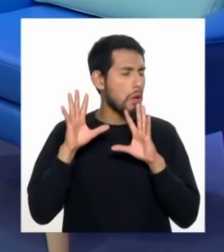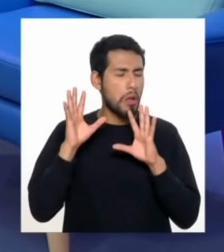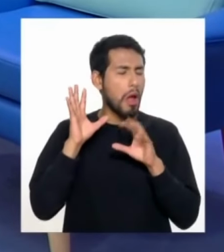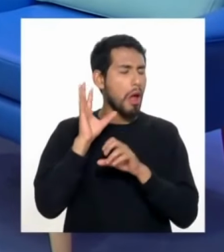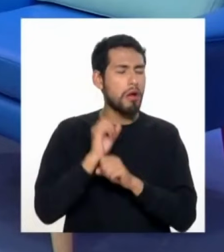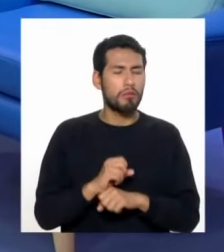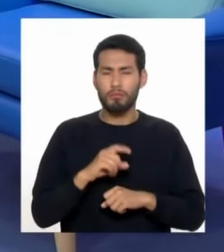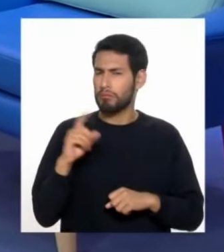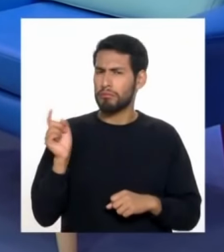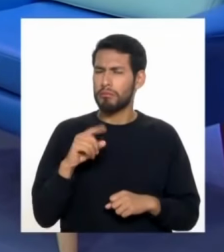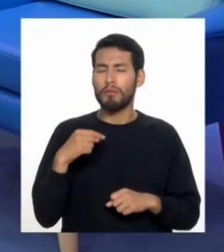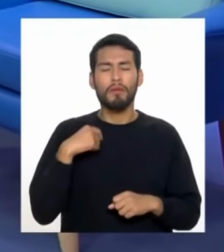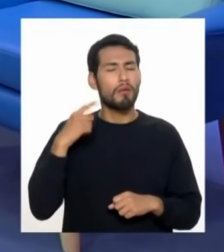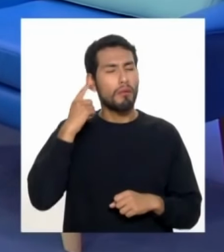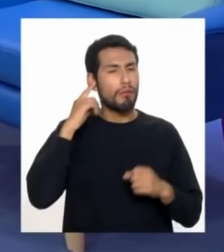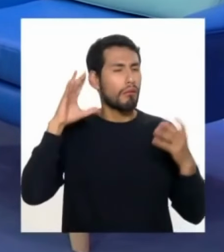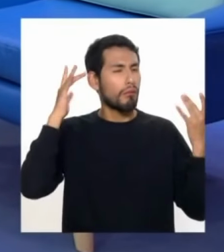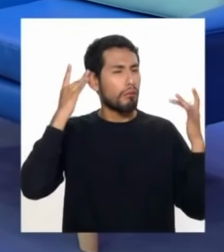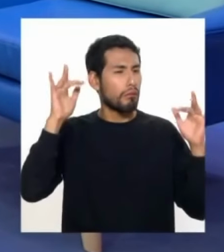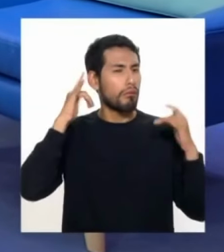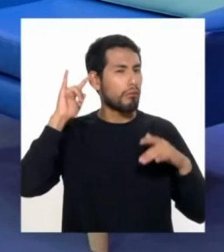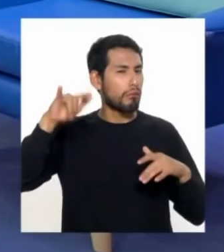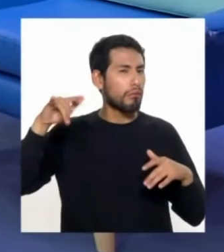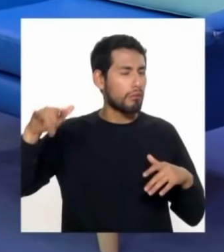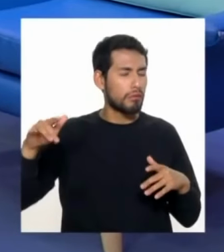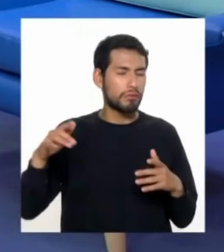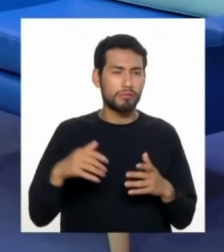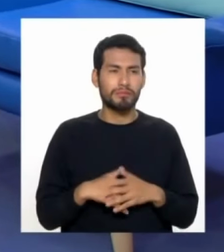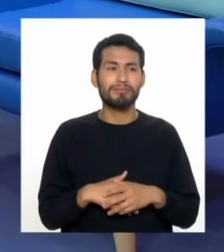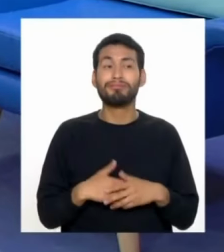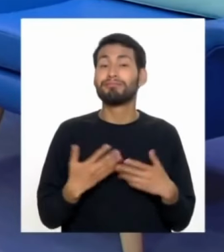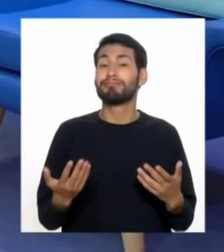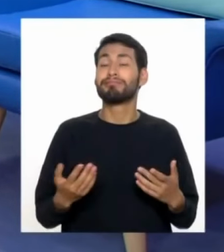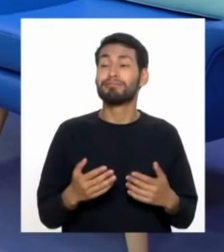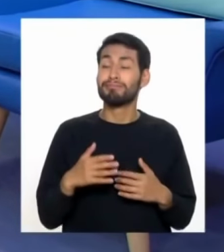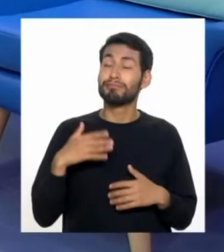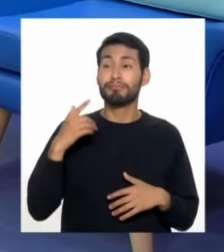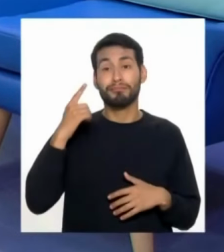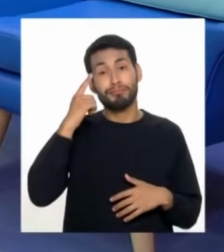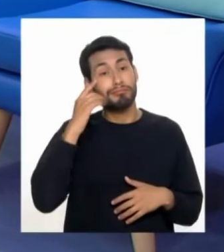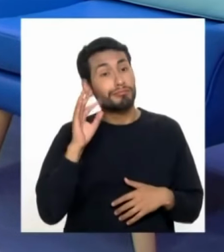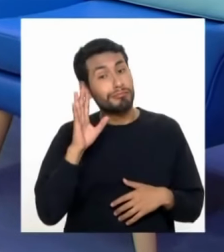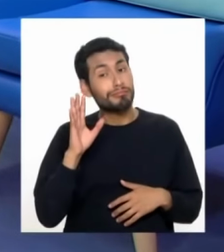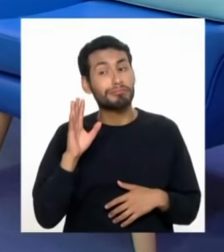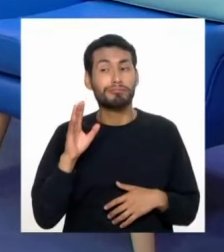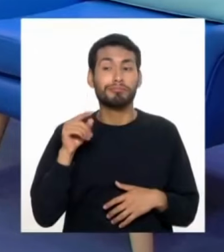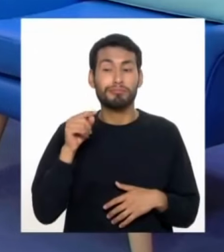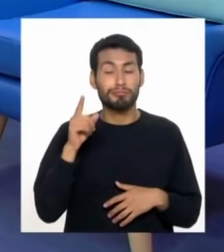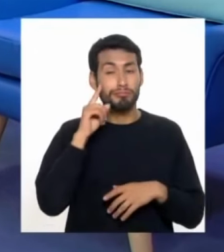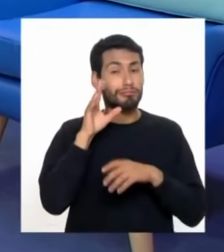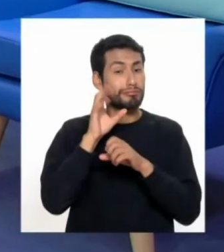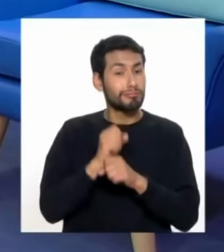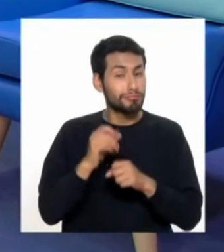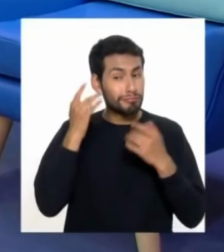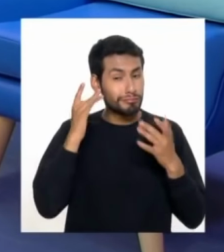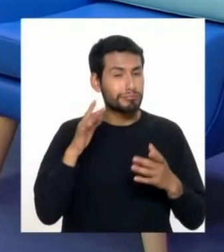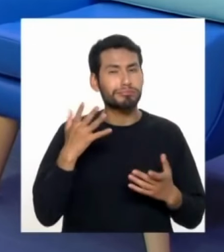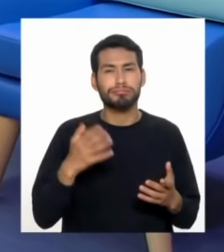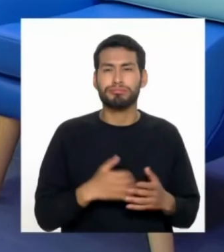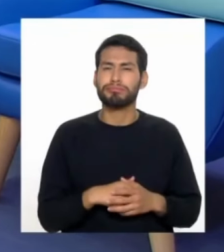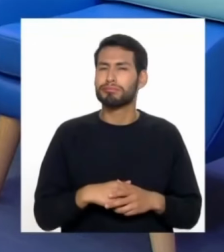tú ya te has afectado a nivel auditivo. Y pues cuando uno cree que es que se ha acostumbrado el ruido, es